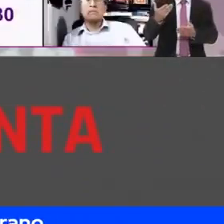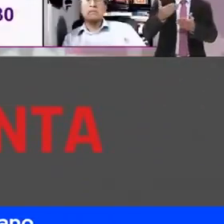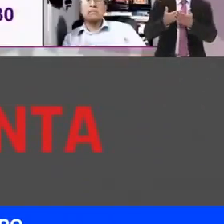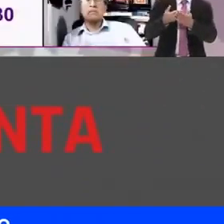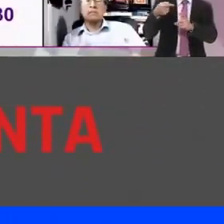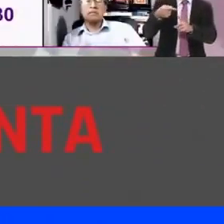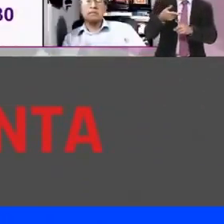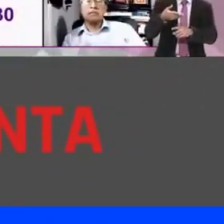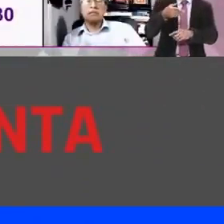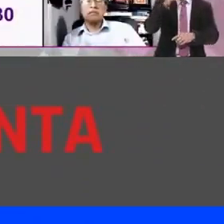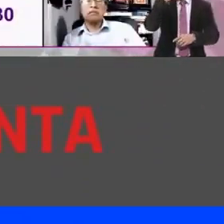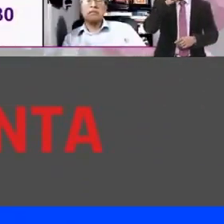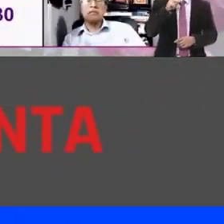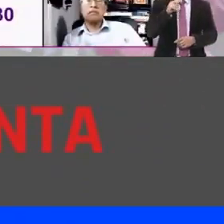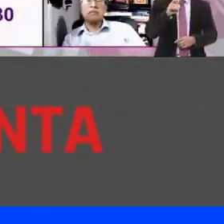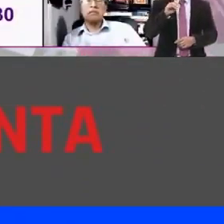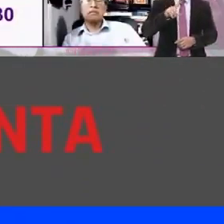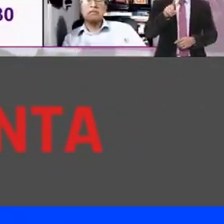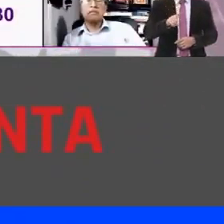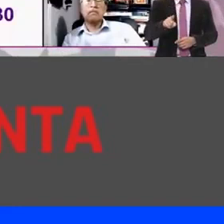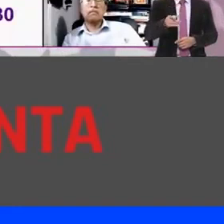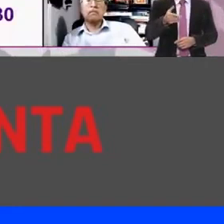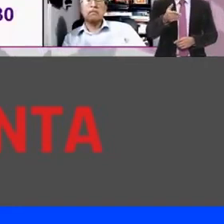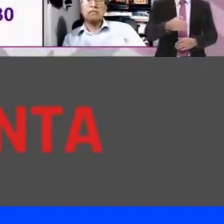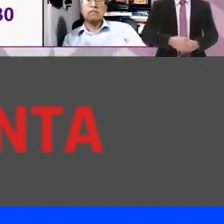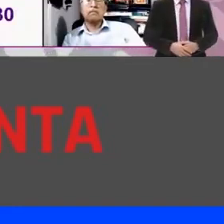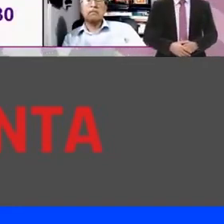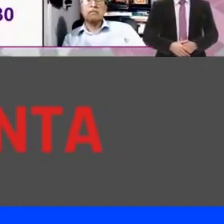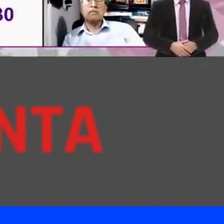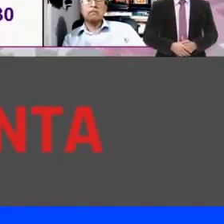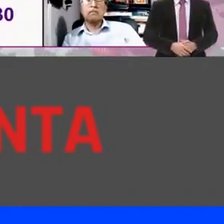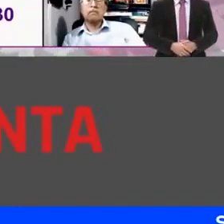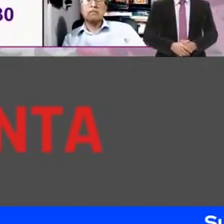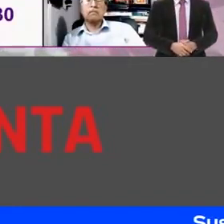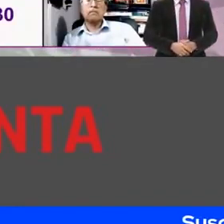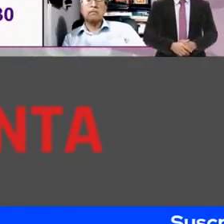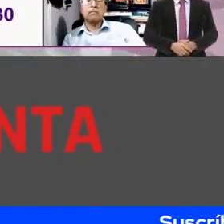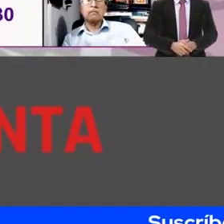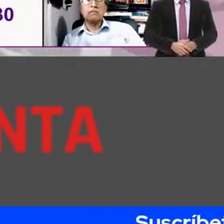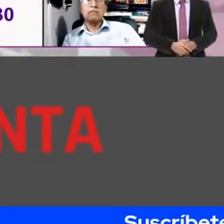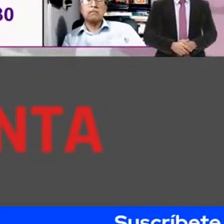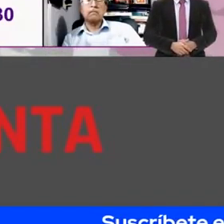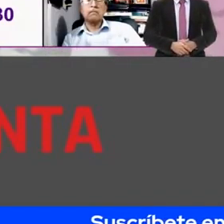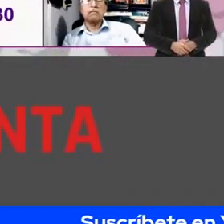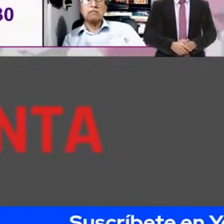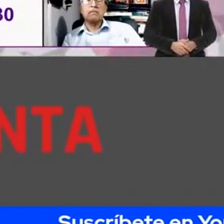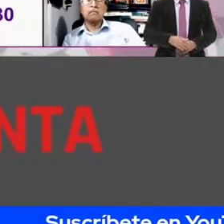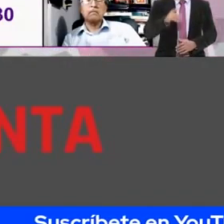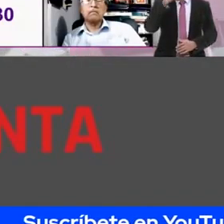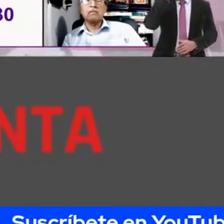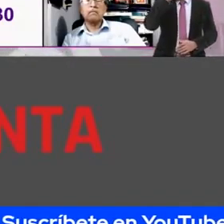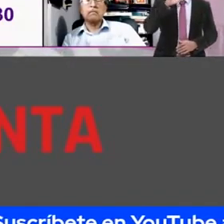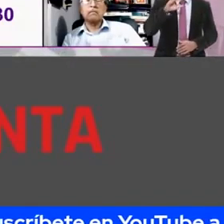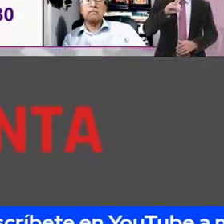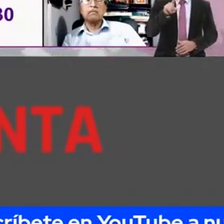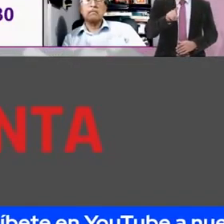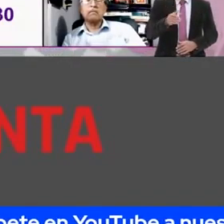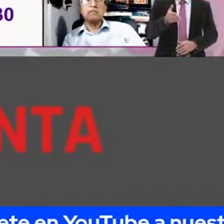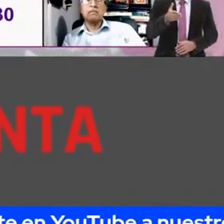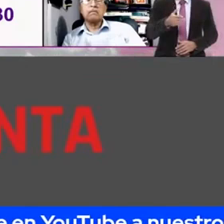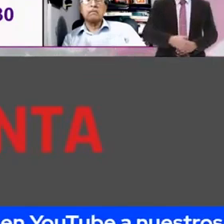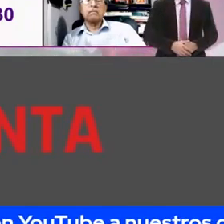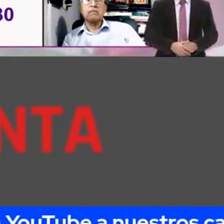de decir, mientras esperamos la decisión de los consejeros del INE en torno a la revocación de mandato,